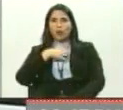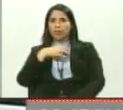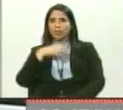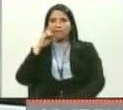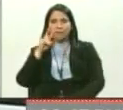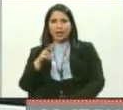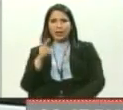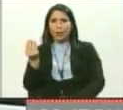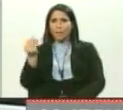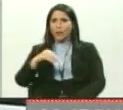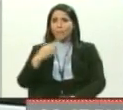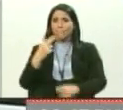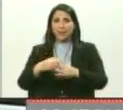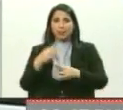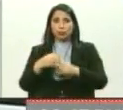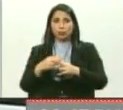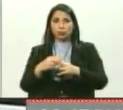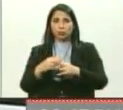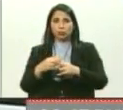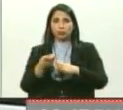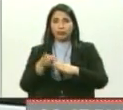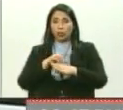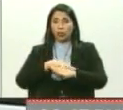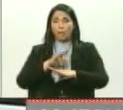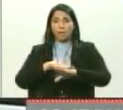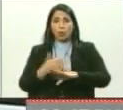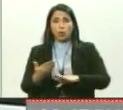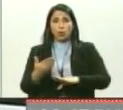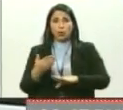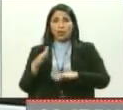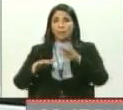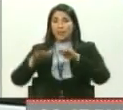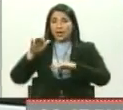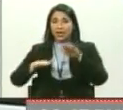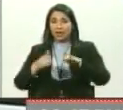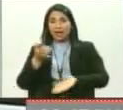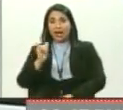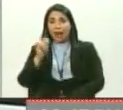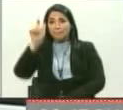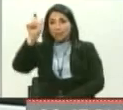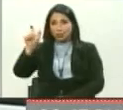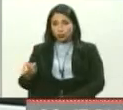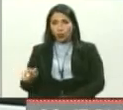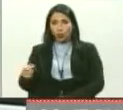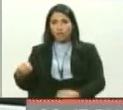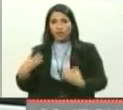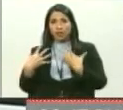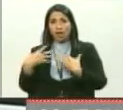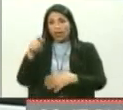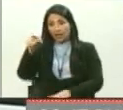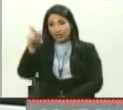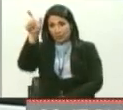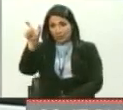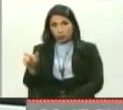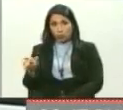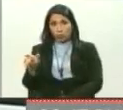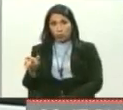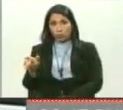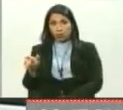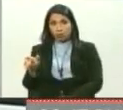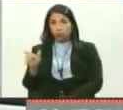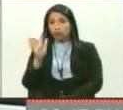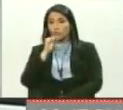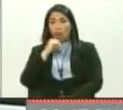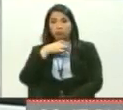más peligroso, Diosdado, porque mientras haya una persona infectada, esa persona sin